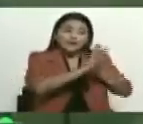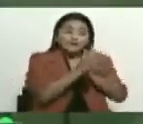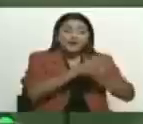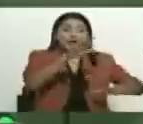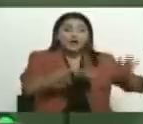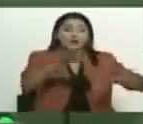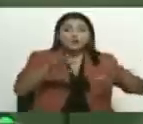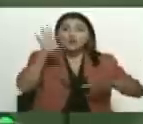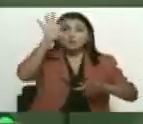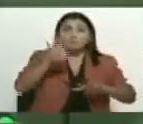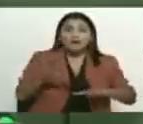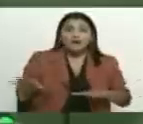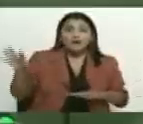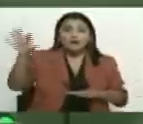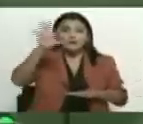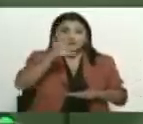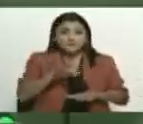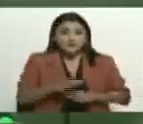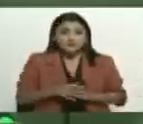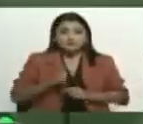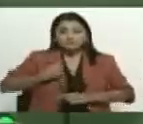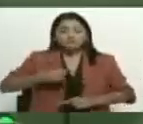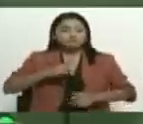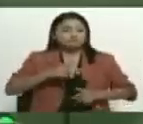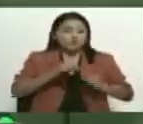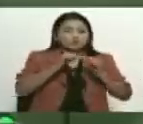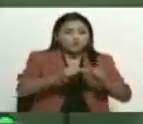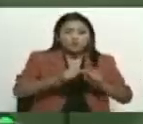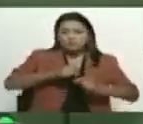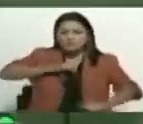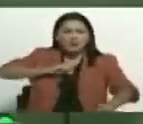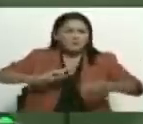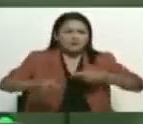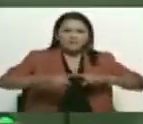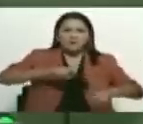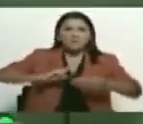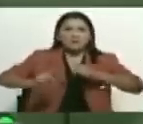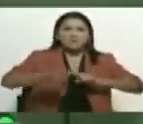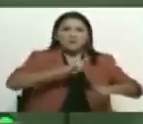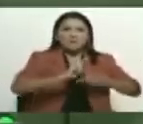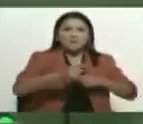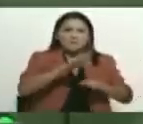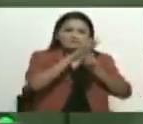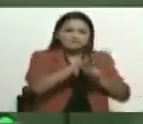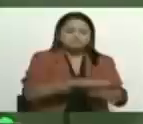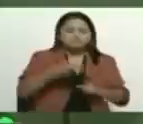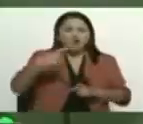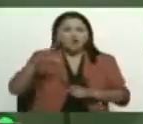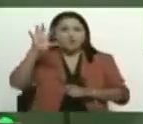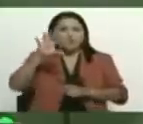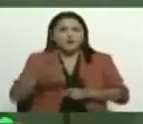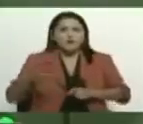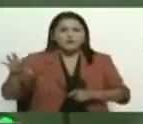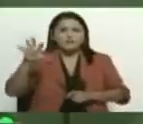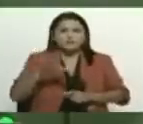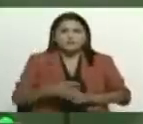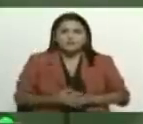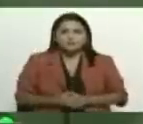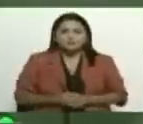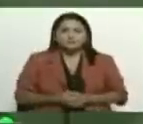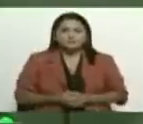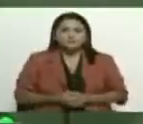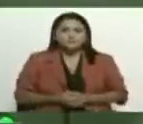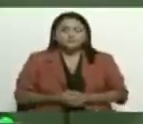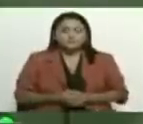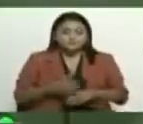que, reproduciendo lógicas coloniales e imperiales, pretenden imponerse por encima de los principios consagrados en la